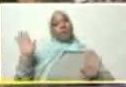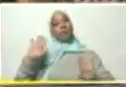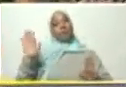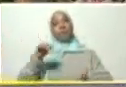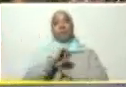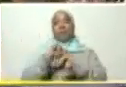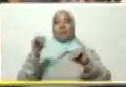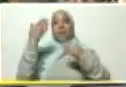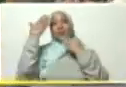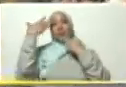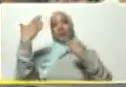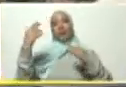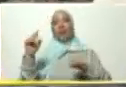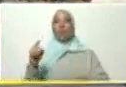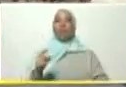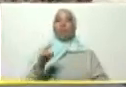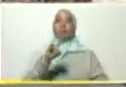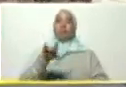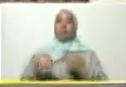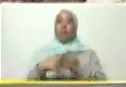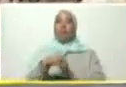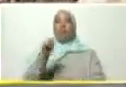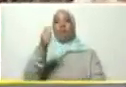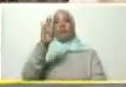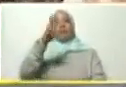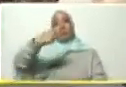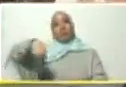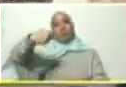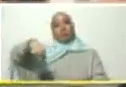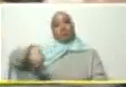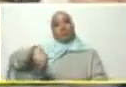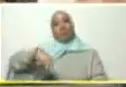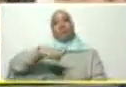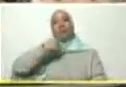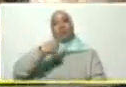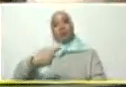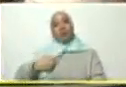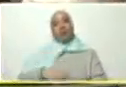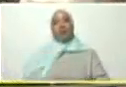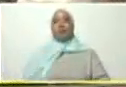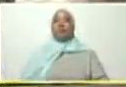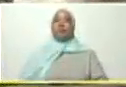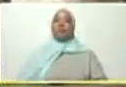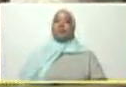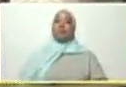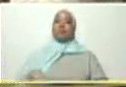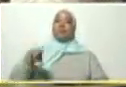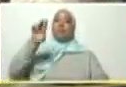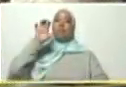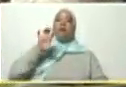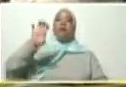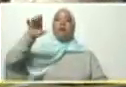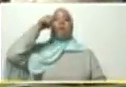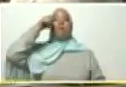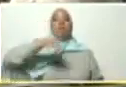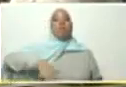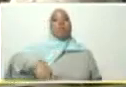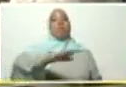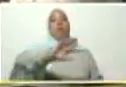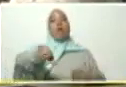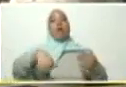con este saludo nocturno de hoy lunes 14 de noviembre y les digo por la patria por el pueblo